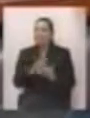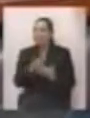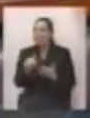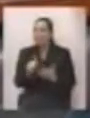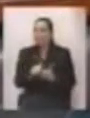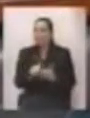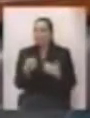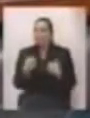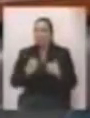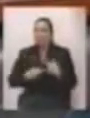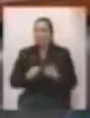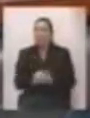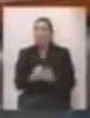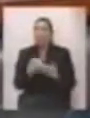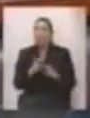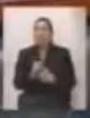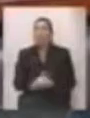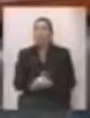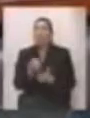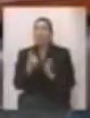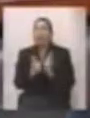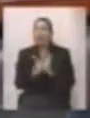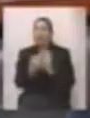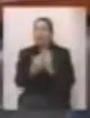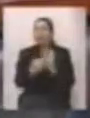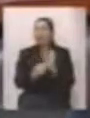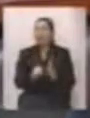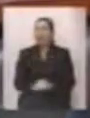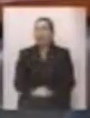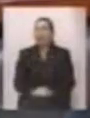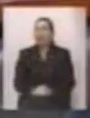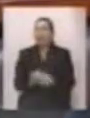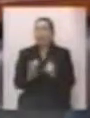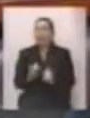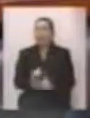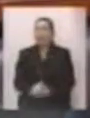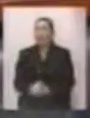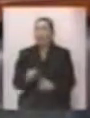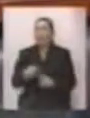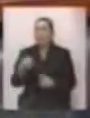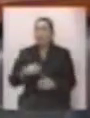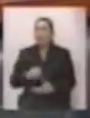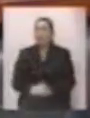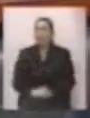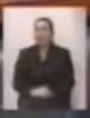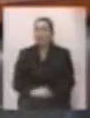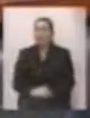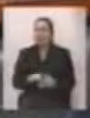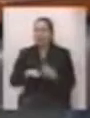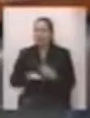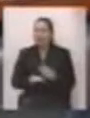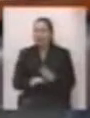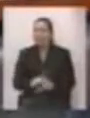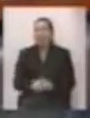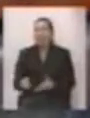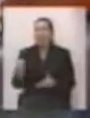los establecimientos que brindan servicios de cabinas públicas, es esta ley con su reglamento. Esta debe estar instalada con un software especial, porque los filtros a los que